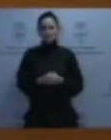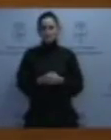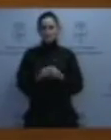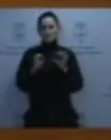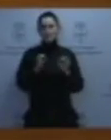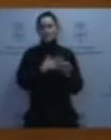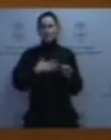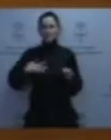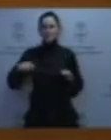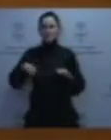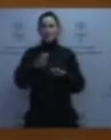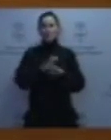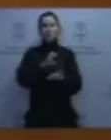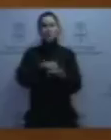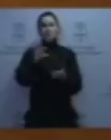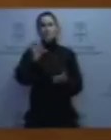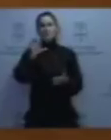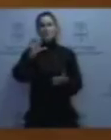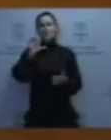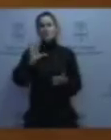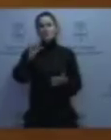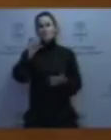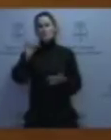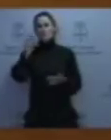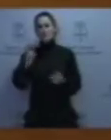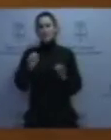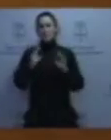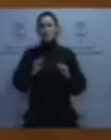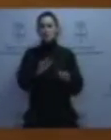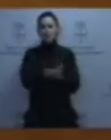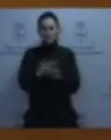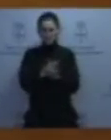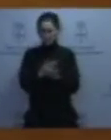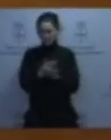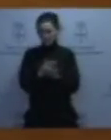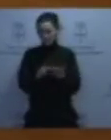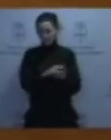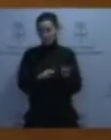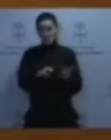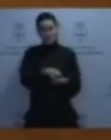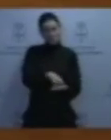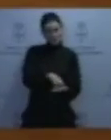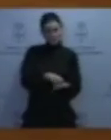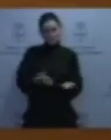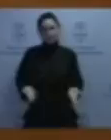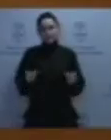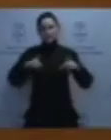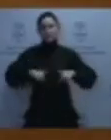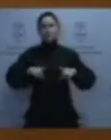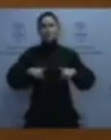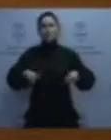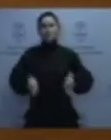¿Quería la Consellería del SESPA eliminar realmente los mecanismos arbitrarios? Tenemos serias dudas. Pero, en cualquier caso, tienen